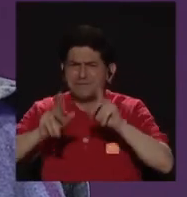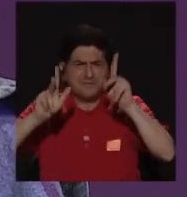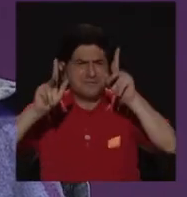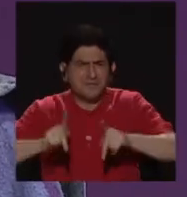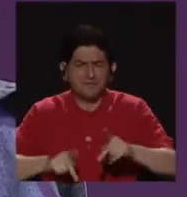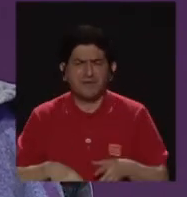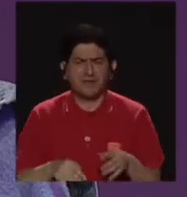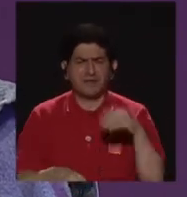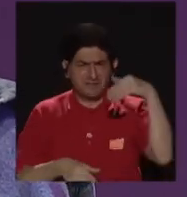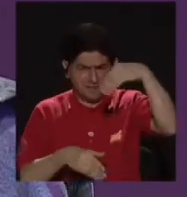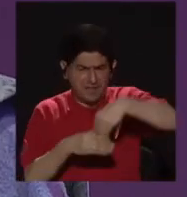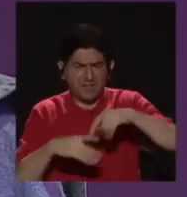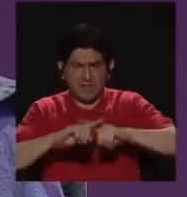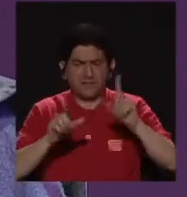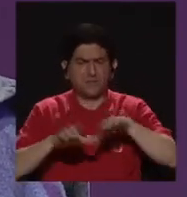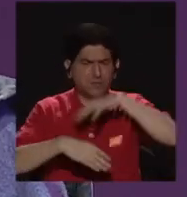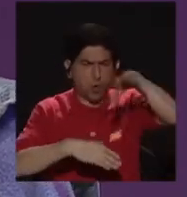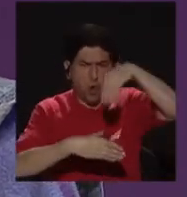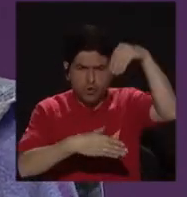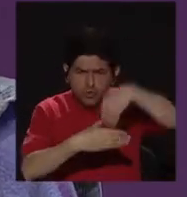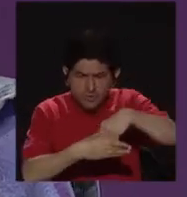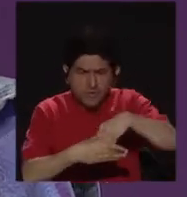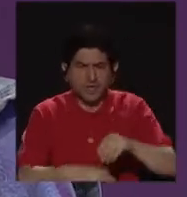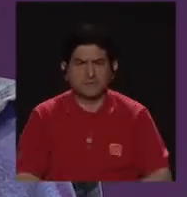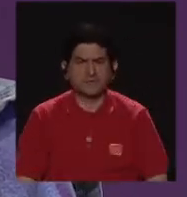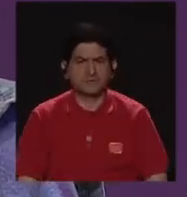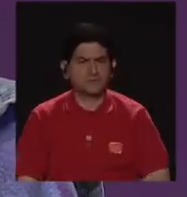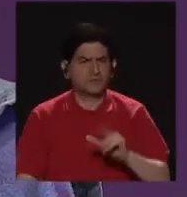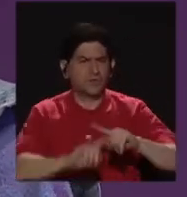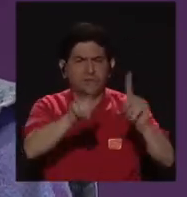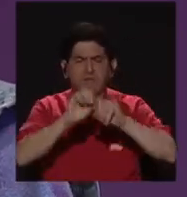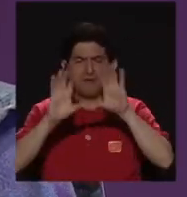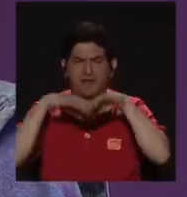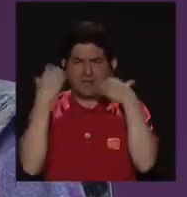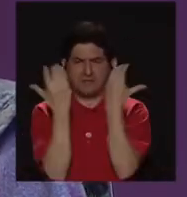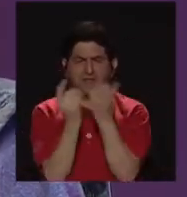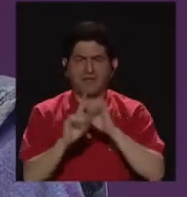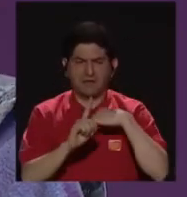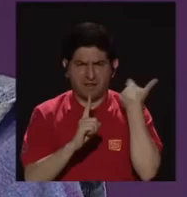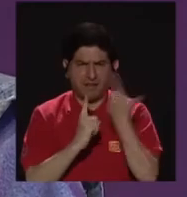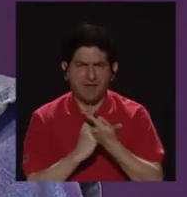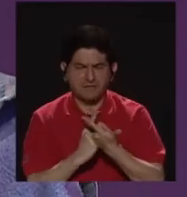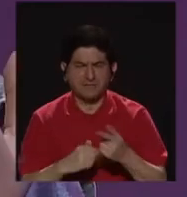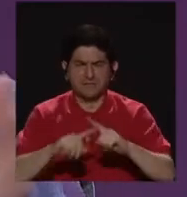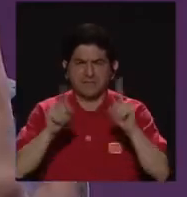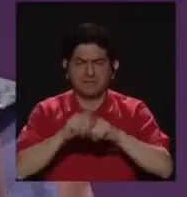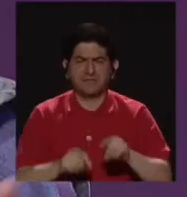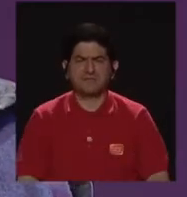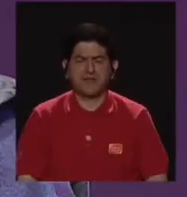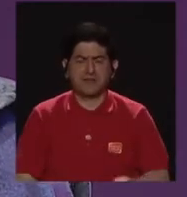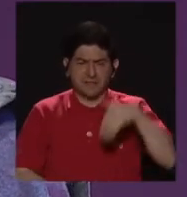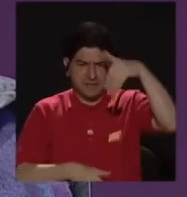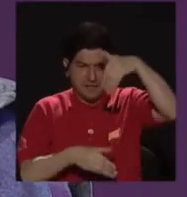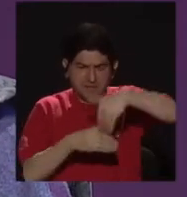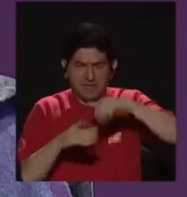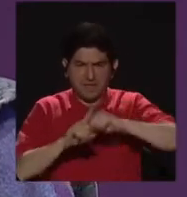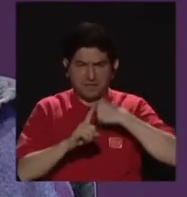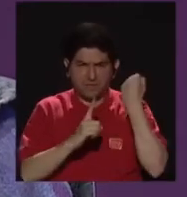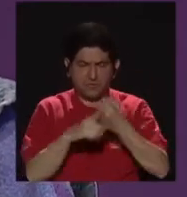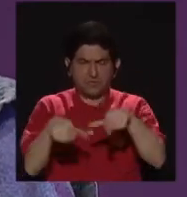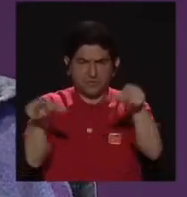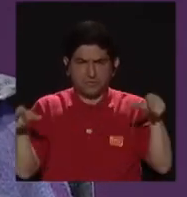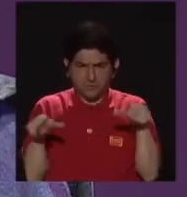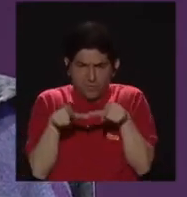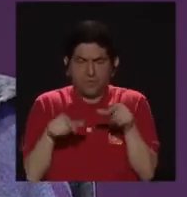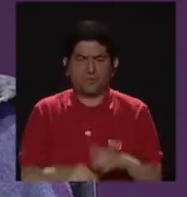que pertenecen a diferentes contextos que pertenecen a diferentes clases sociales que pertenecen a diferentes posiciones dentro de la sociedad y